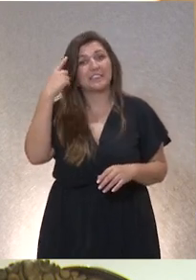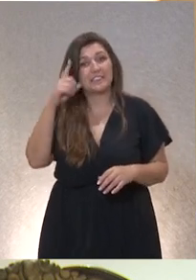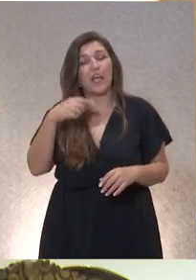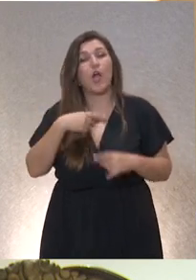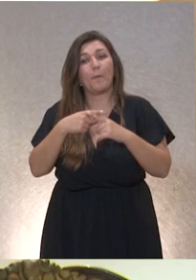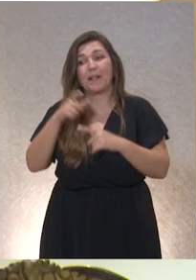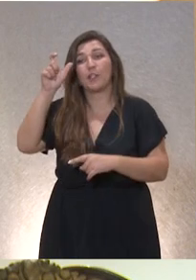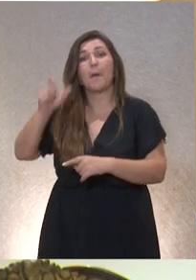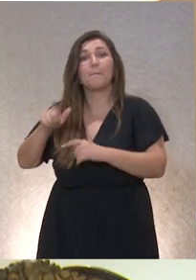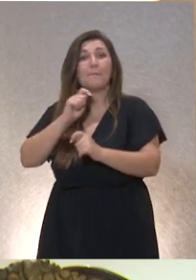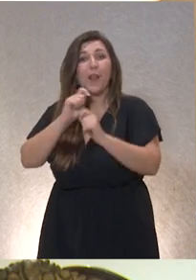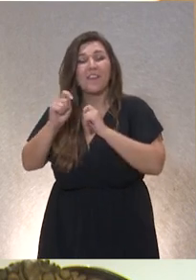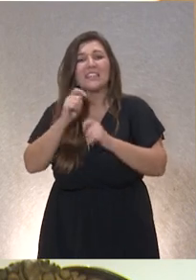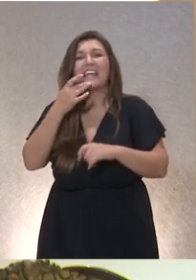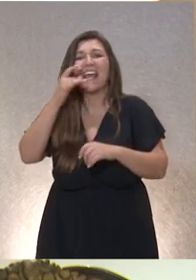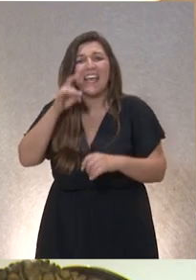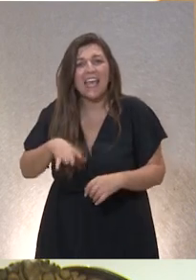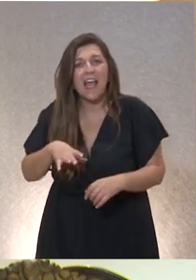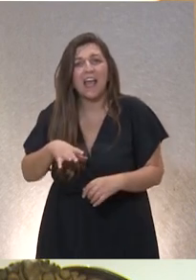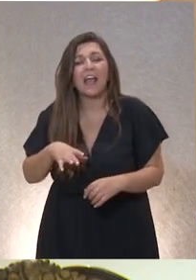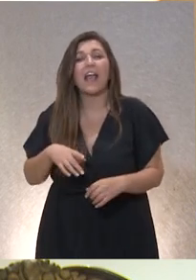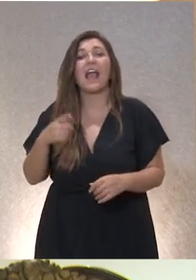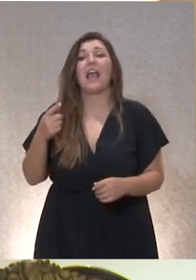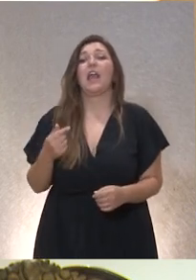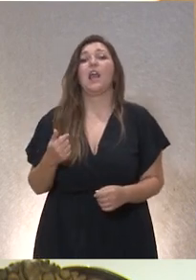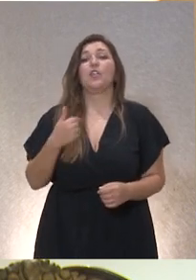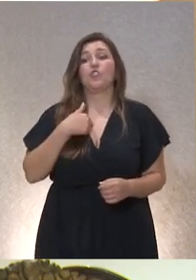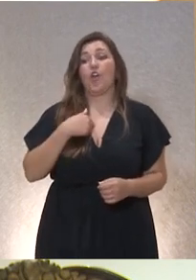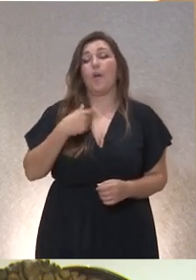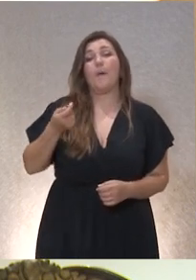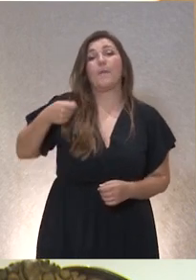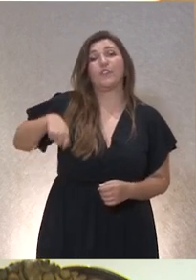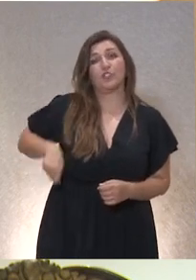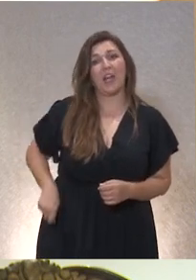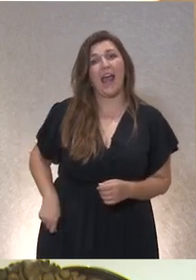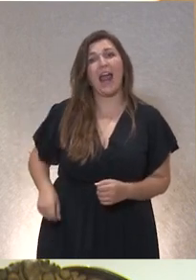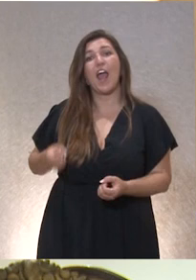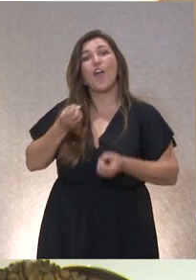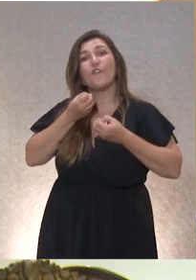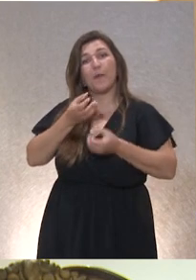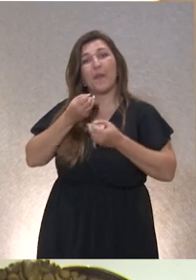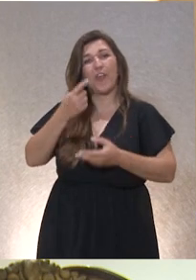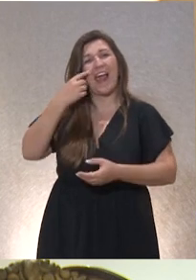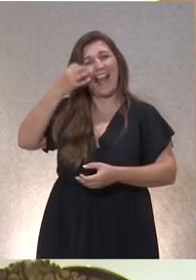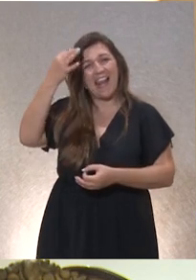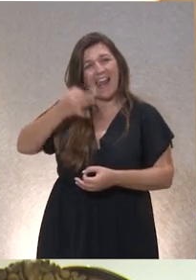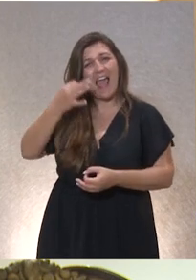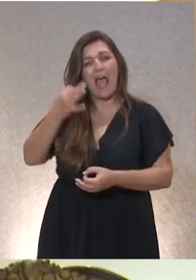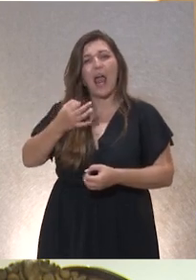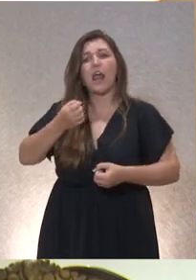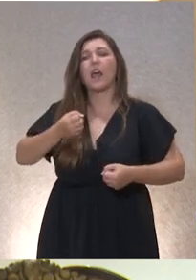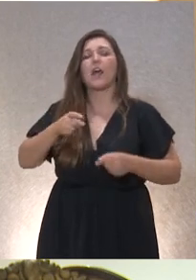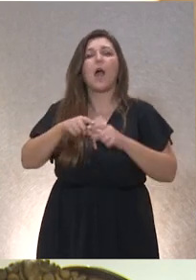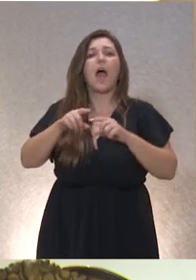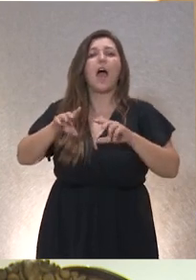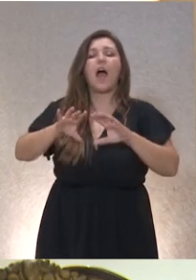que periodista es aquel que se dedica profesionalmente a comunicar información veraz y relevante a la ciudadanía